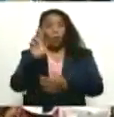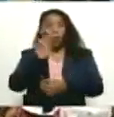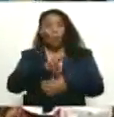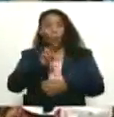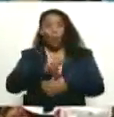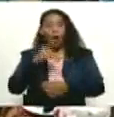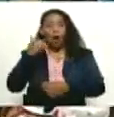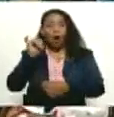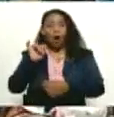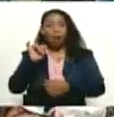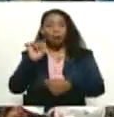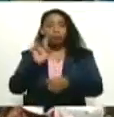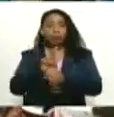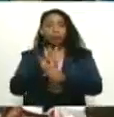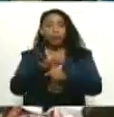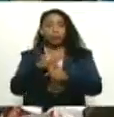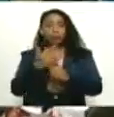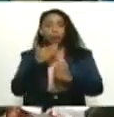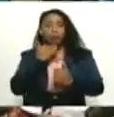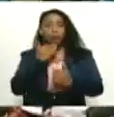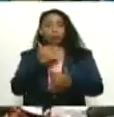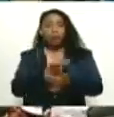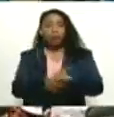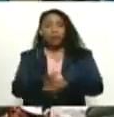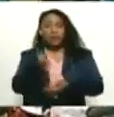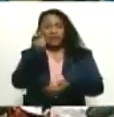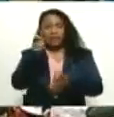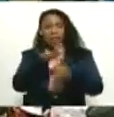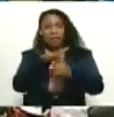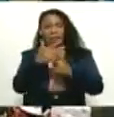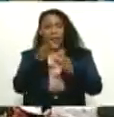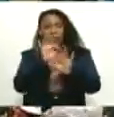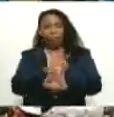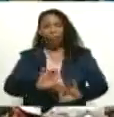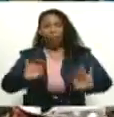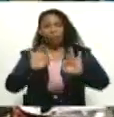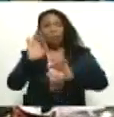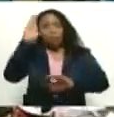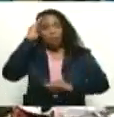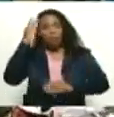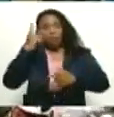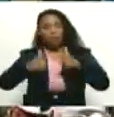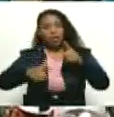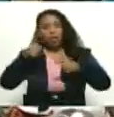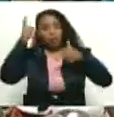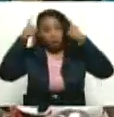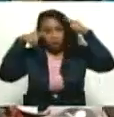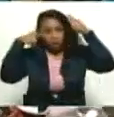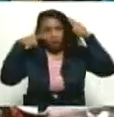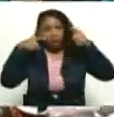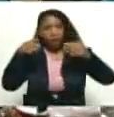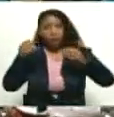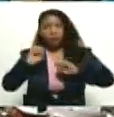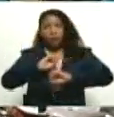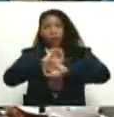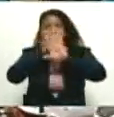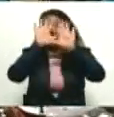tenido miedo a ninguna circunstancia, ni a ninguna situación. Y el comandante Chávez nos dejó muy